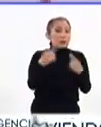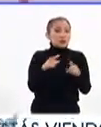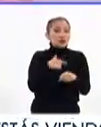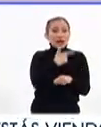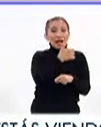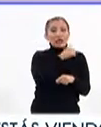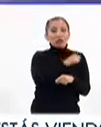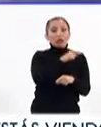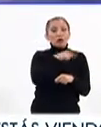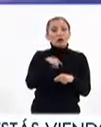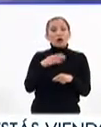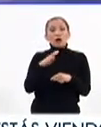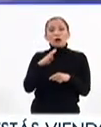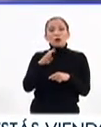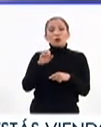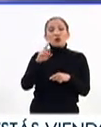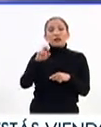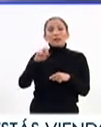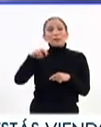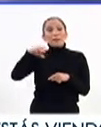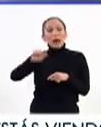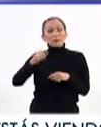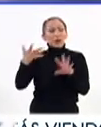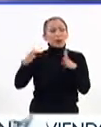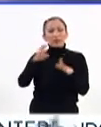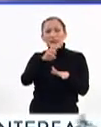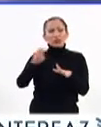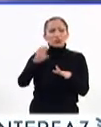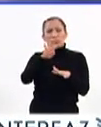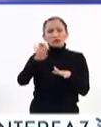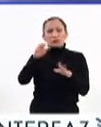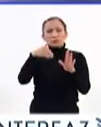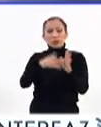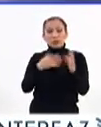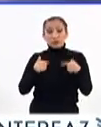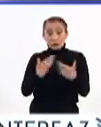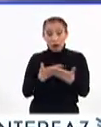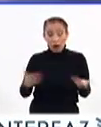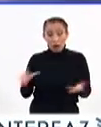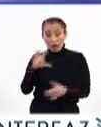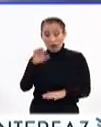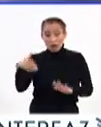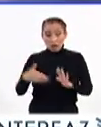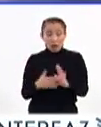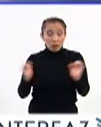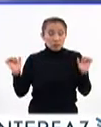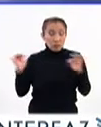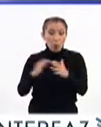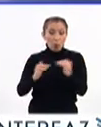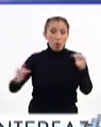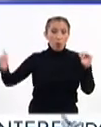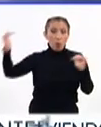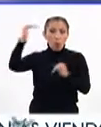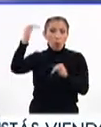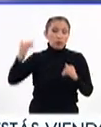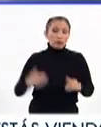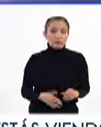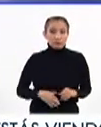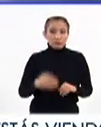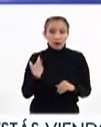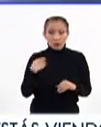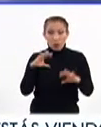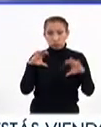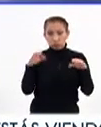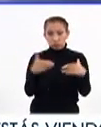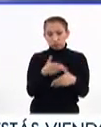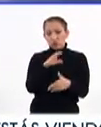son Glastonbury o Burning Man, pero tienen alrededor de 300, 400,000 personas, entonces pues ya lo coloca en una posición. Aunque sería una cumbre, ¿no?